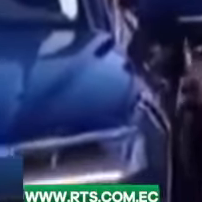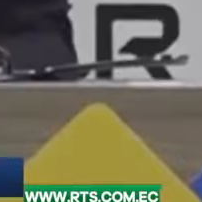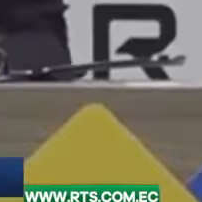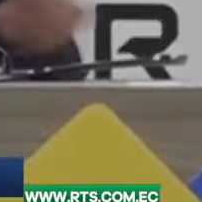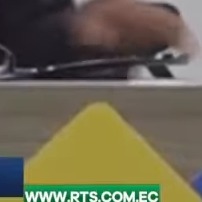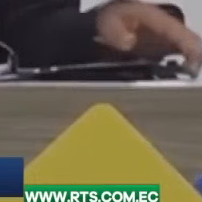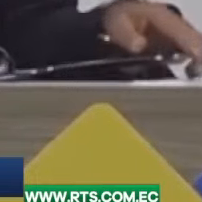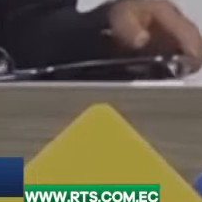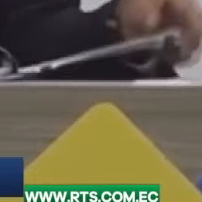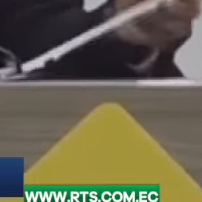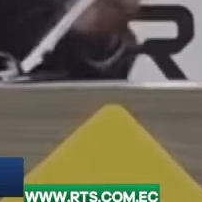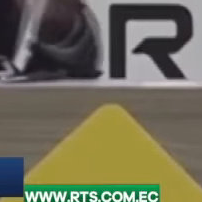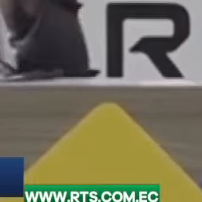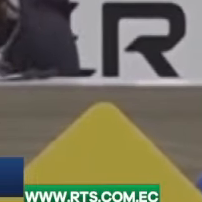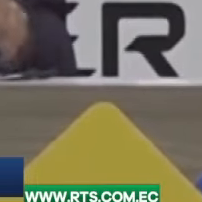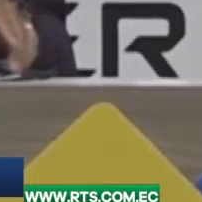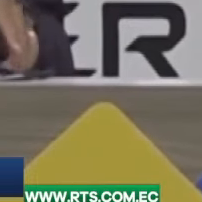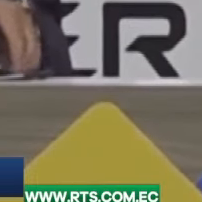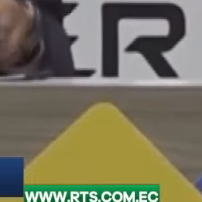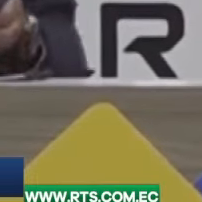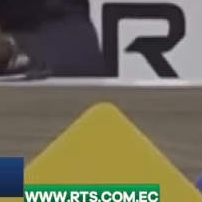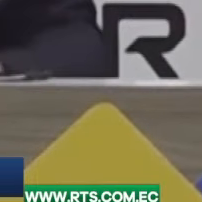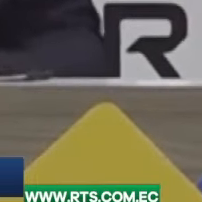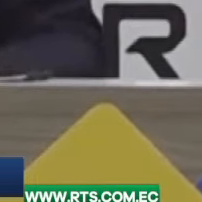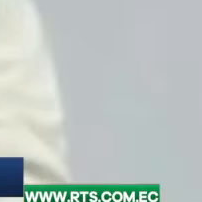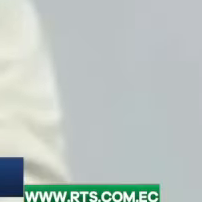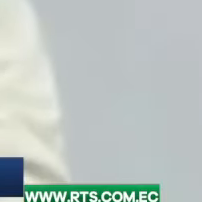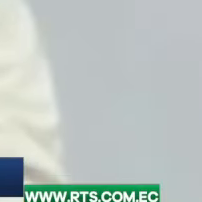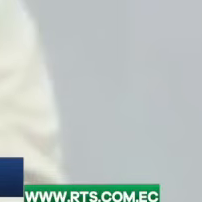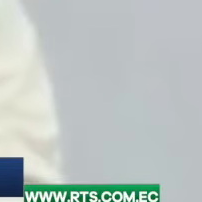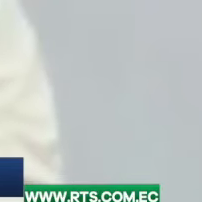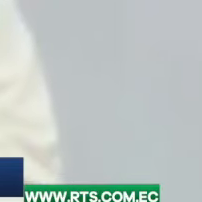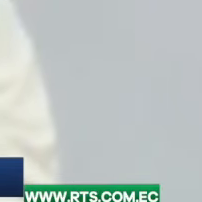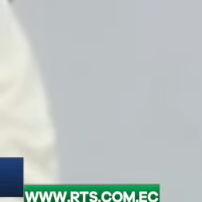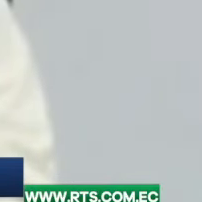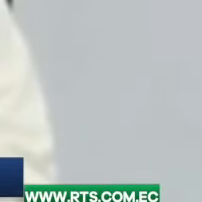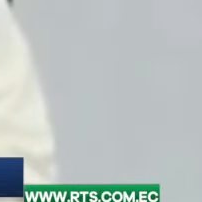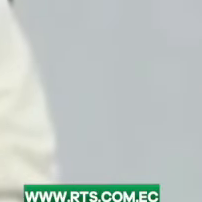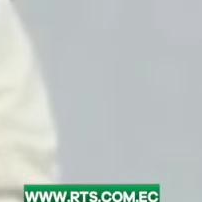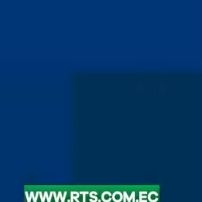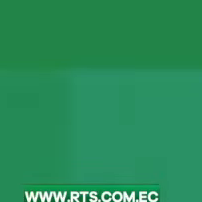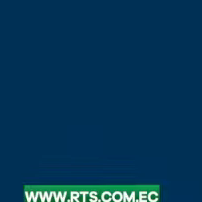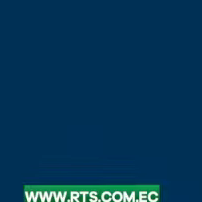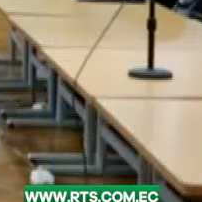Chile, Costa Rica, Perú, Panamá, República Dominicana y Uruguay.